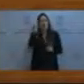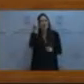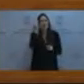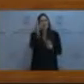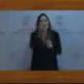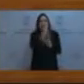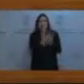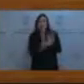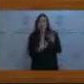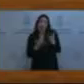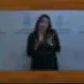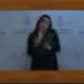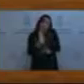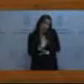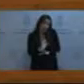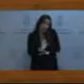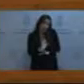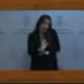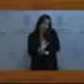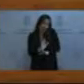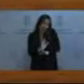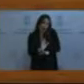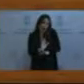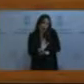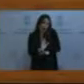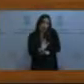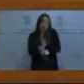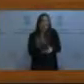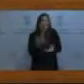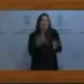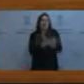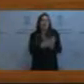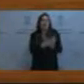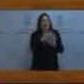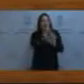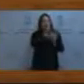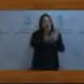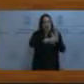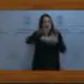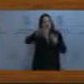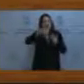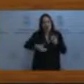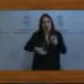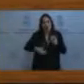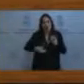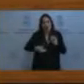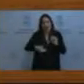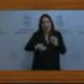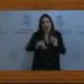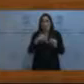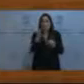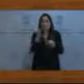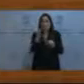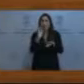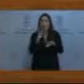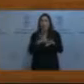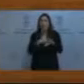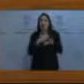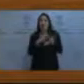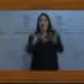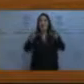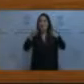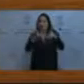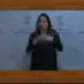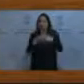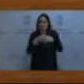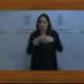medida o una moción que traslada una medida importante, beneficiosa para lo que es el conjunto